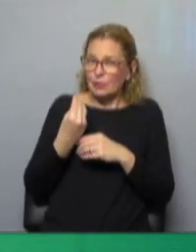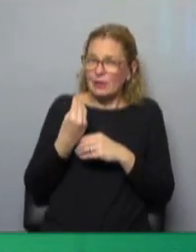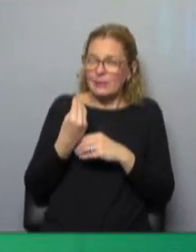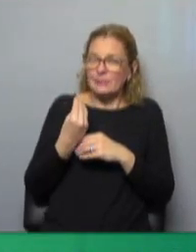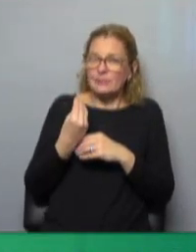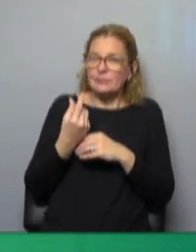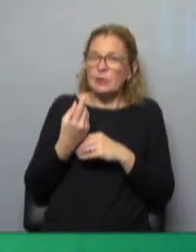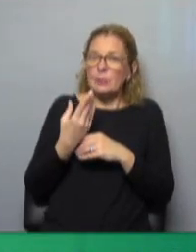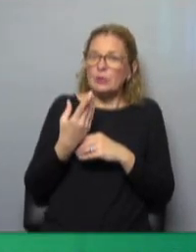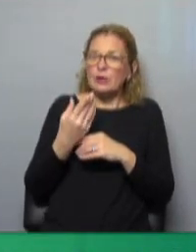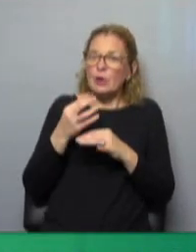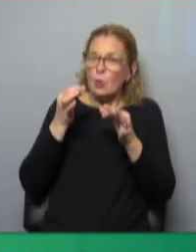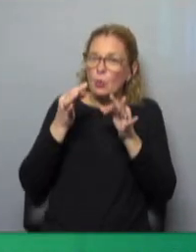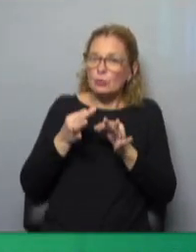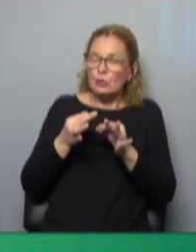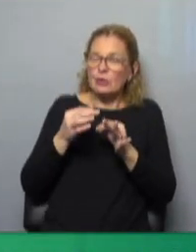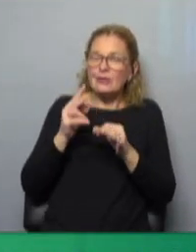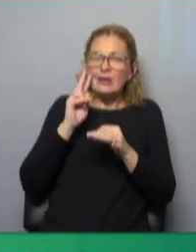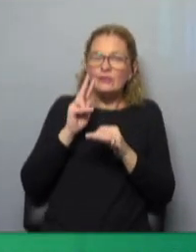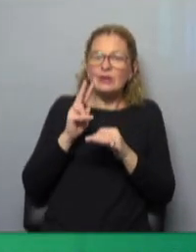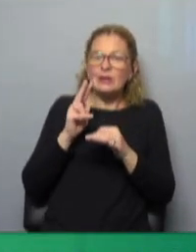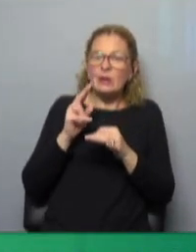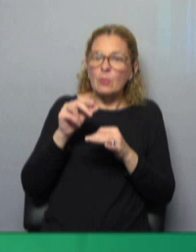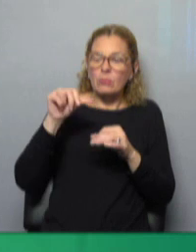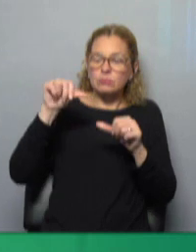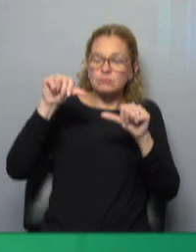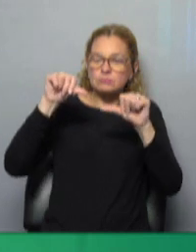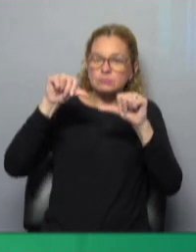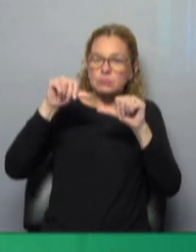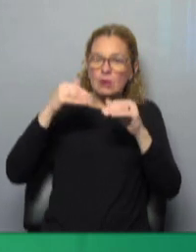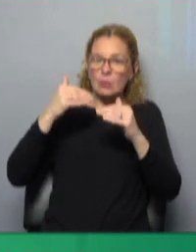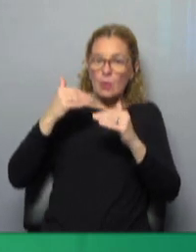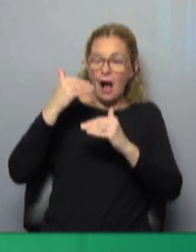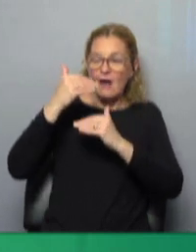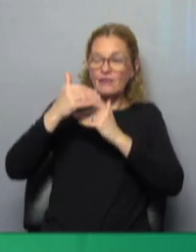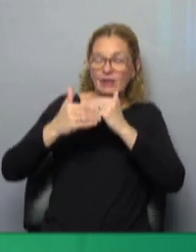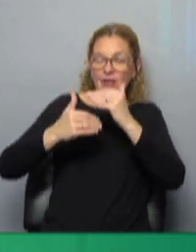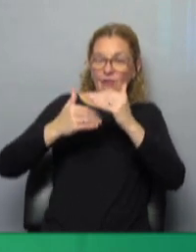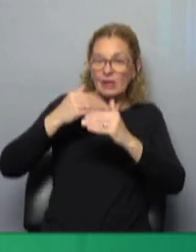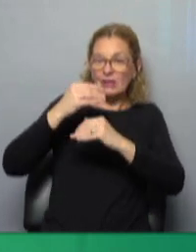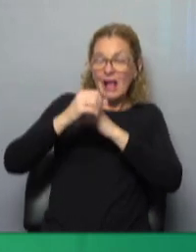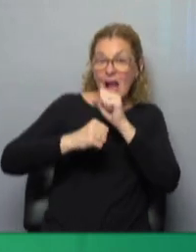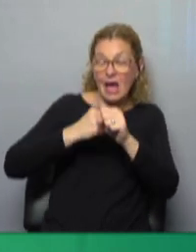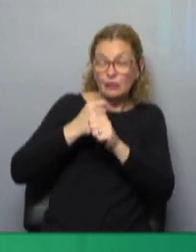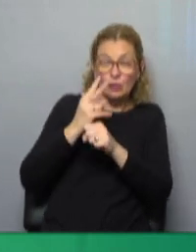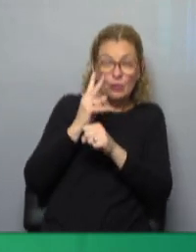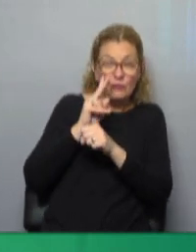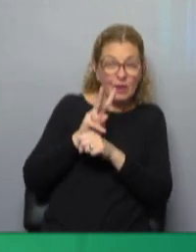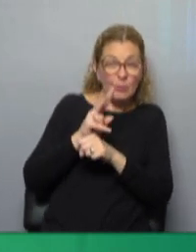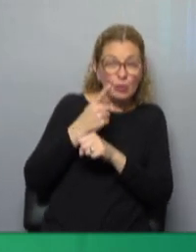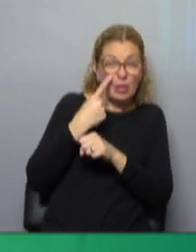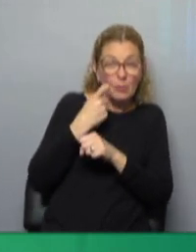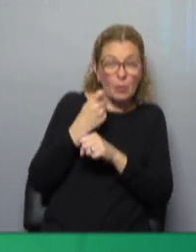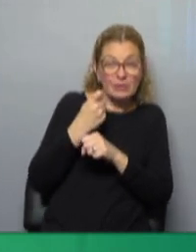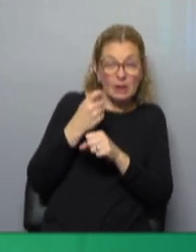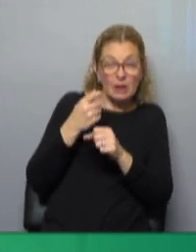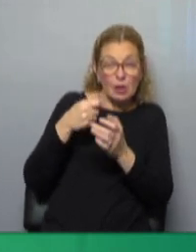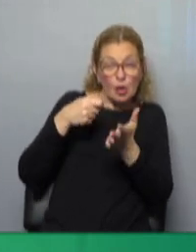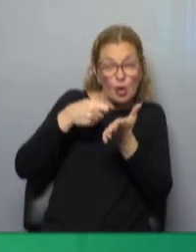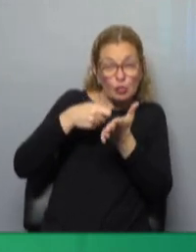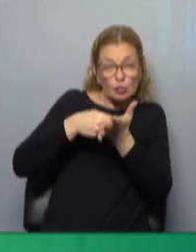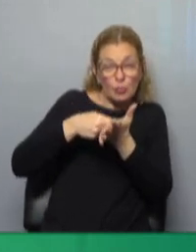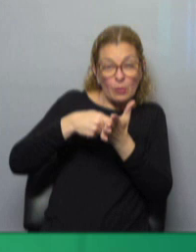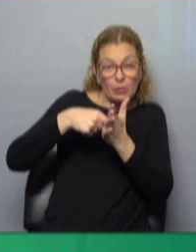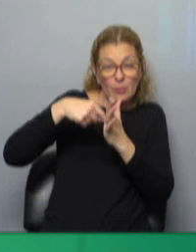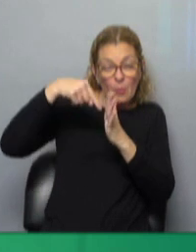porque la tendencia es justamente lo que viene haciendo es empeorando a medida que avanzó el año lo que estamos recogiendo es que la caída del consumo se ha ido